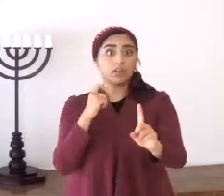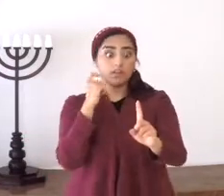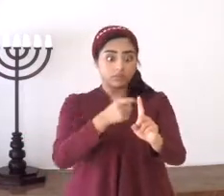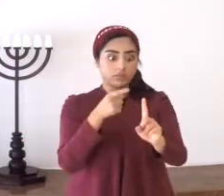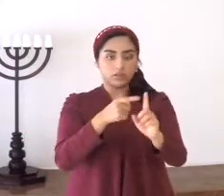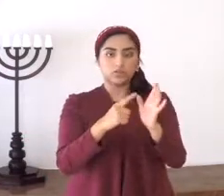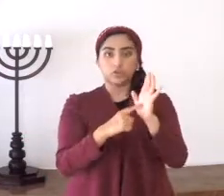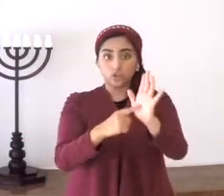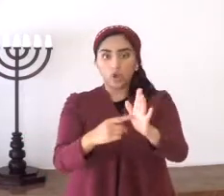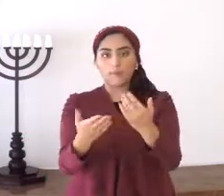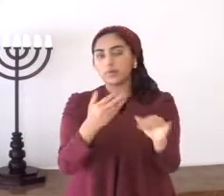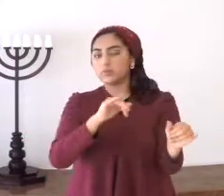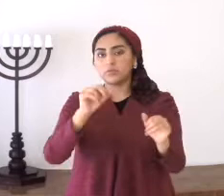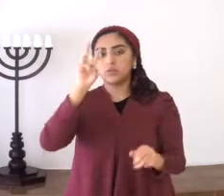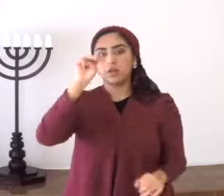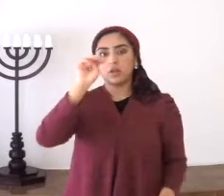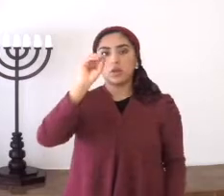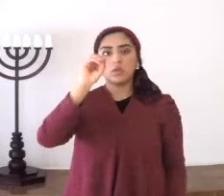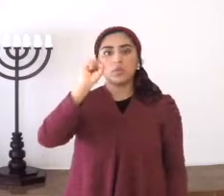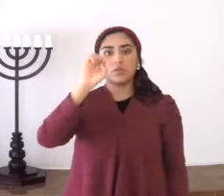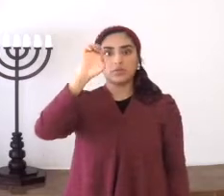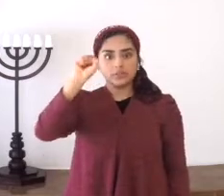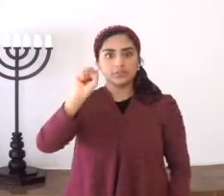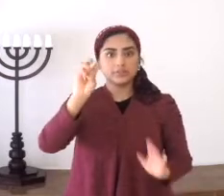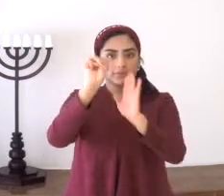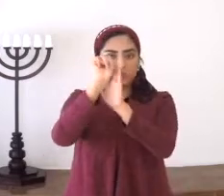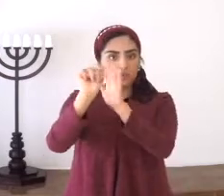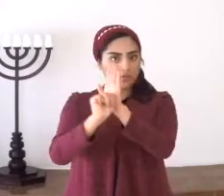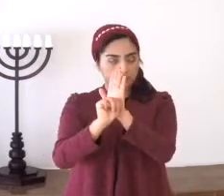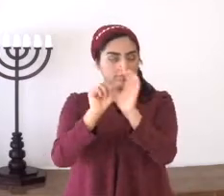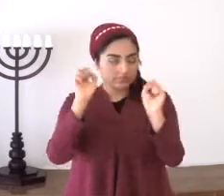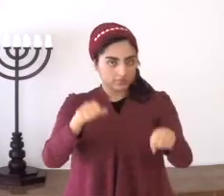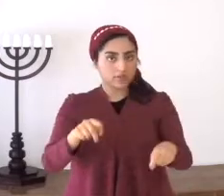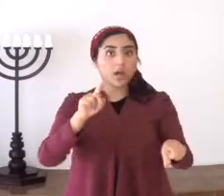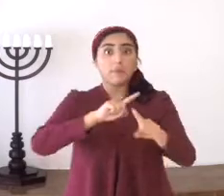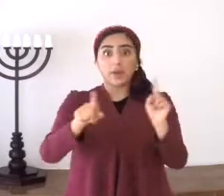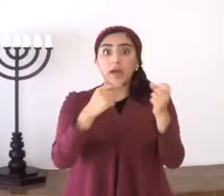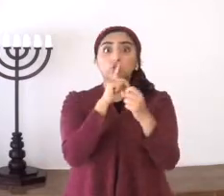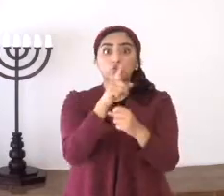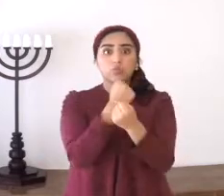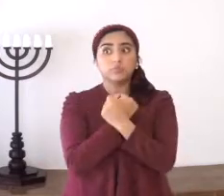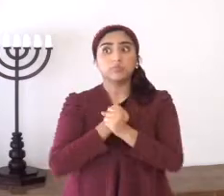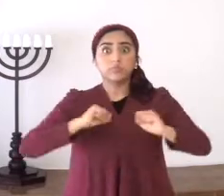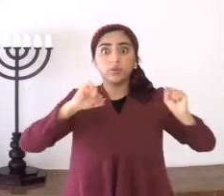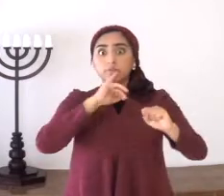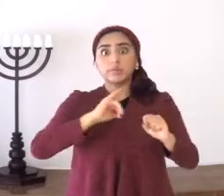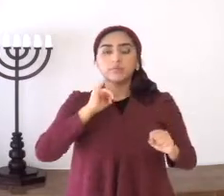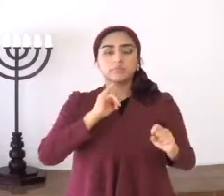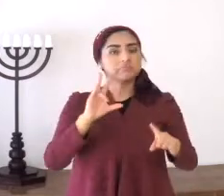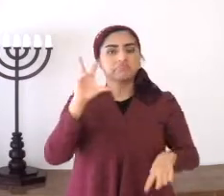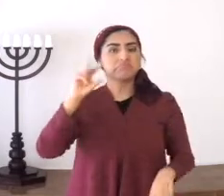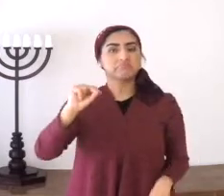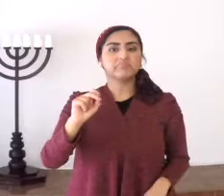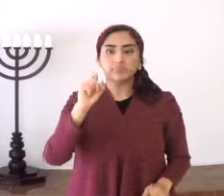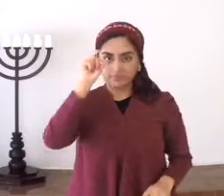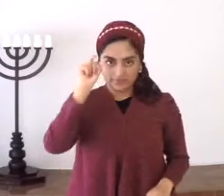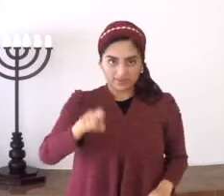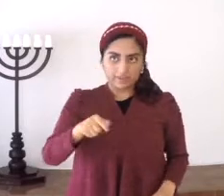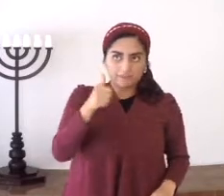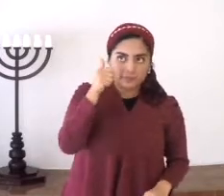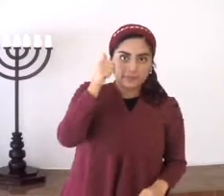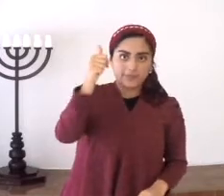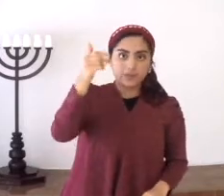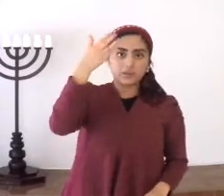No podía poner en un humano, podía poner que lo guiara, como en el caso de Moshe, pero de salvar